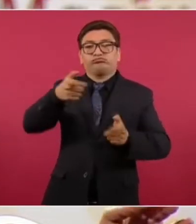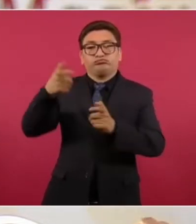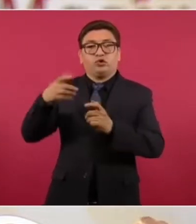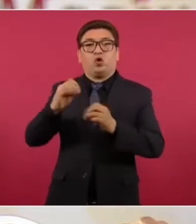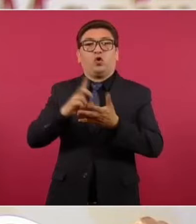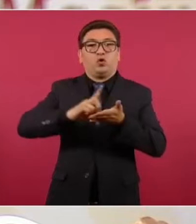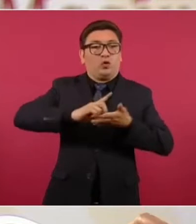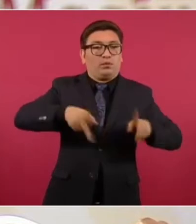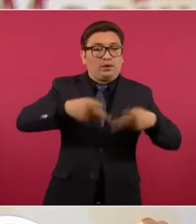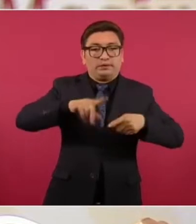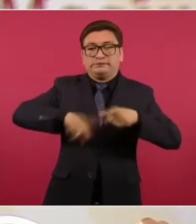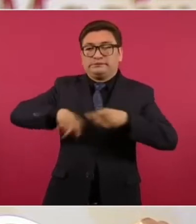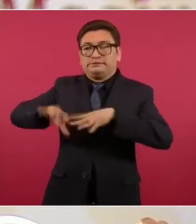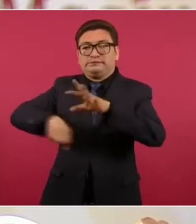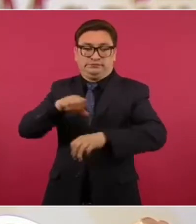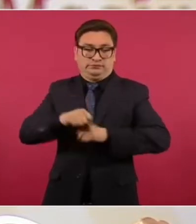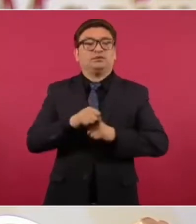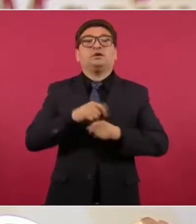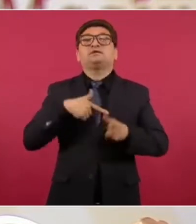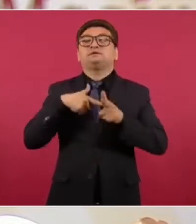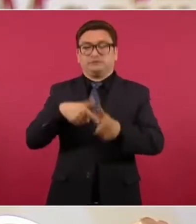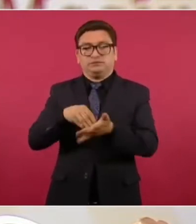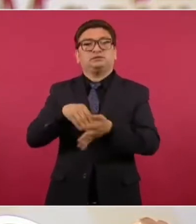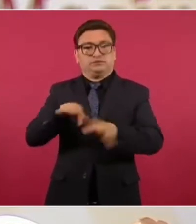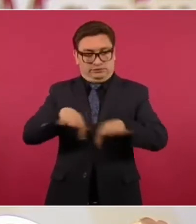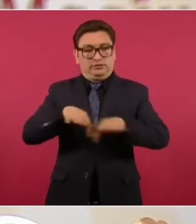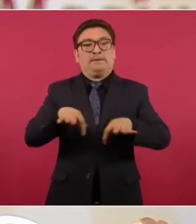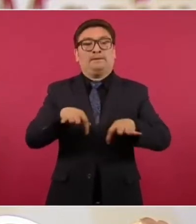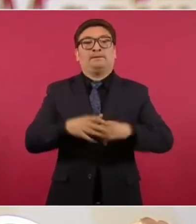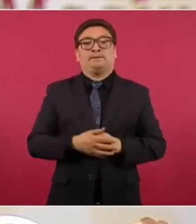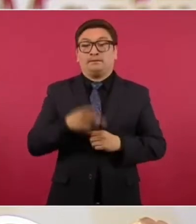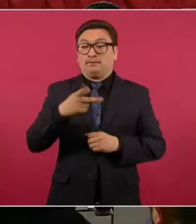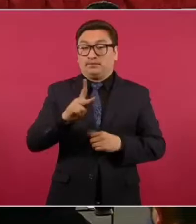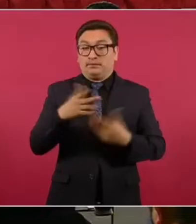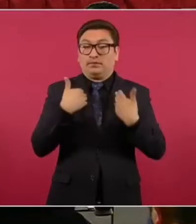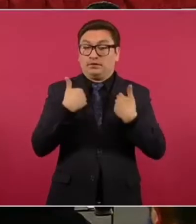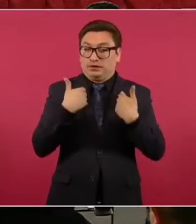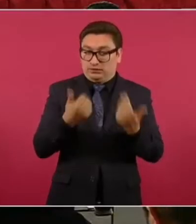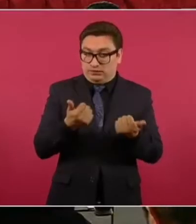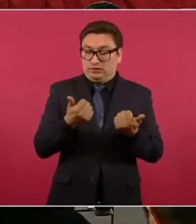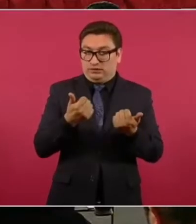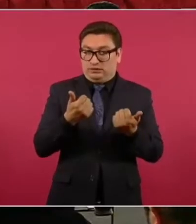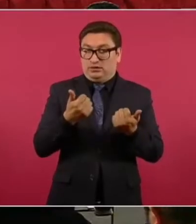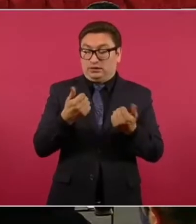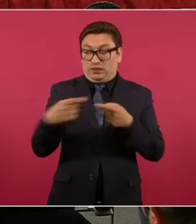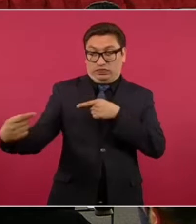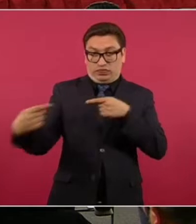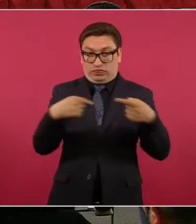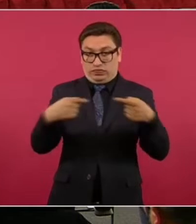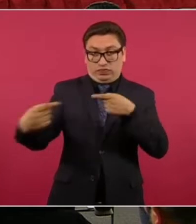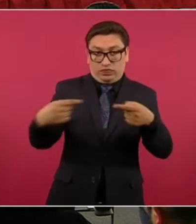hay un despliegue permanente. Ahora hay que entender también que hay diferentes disputas